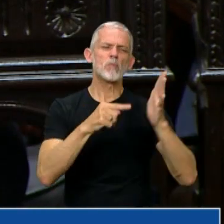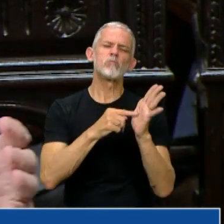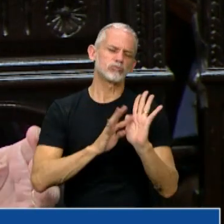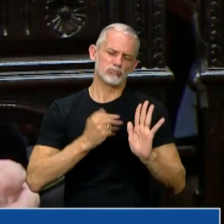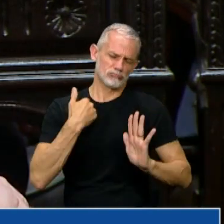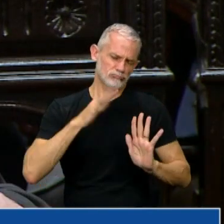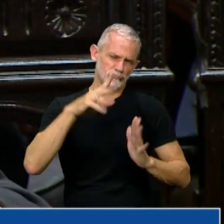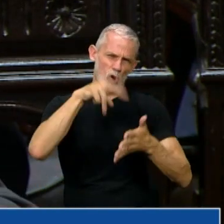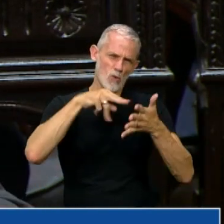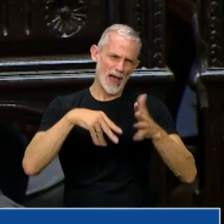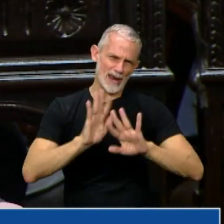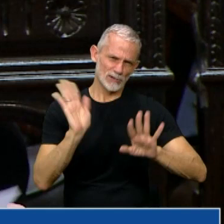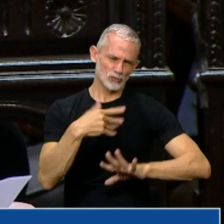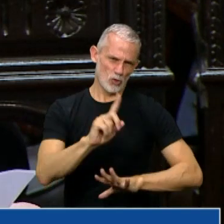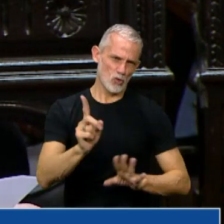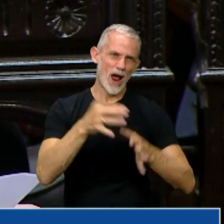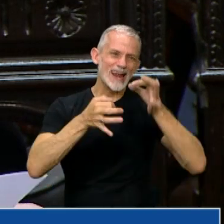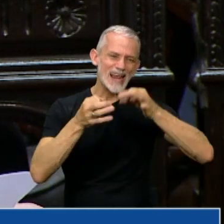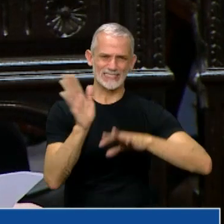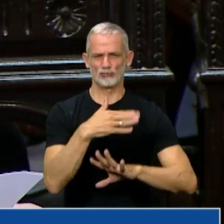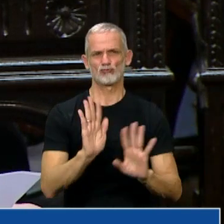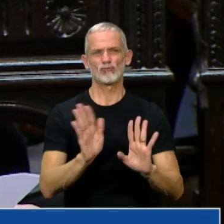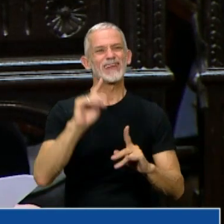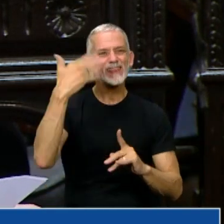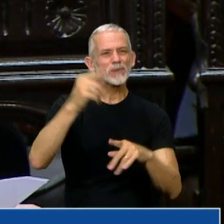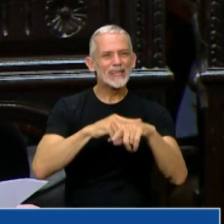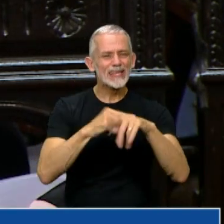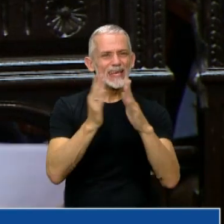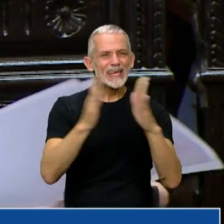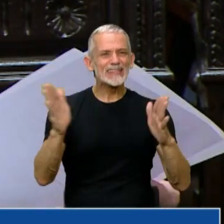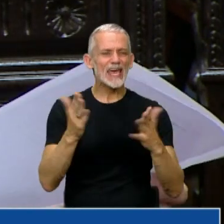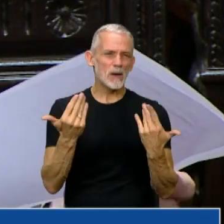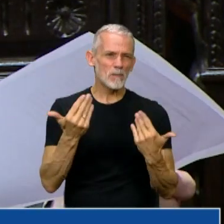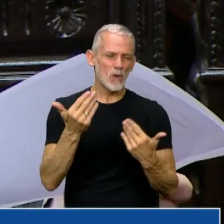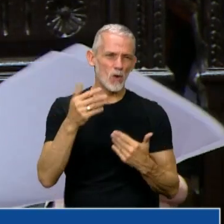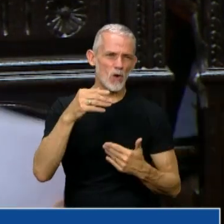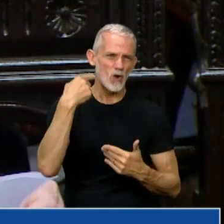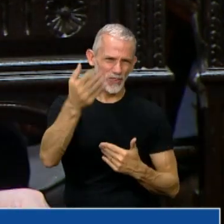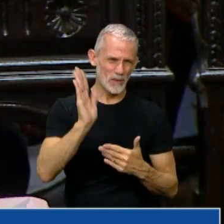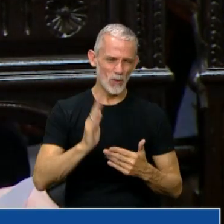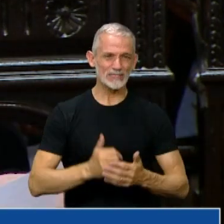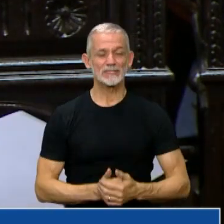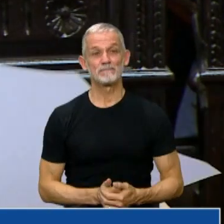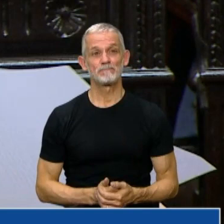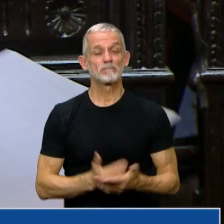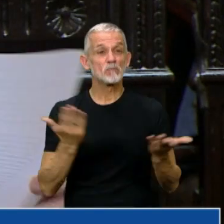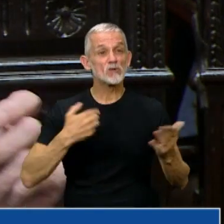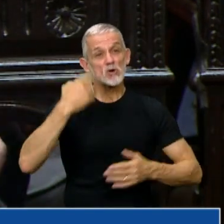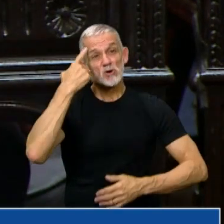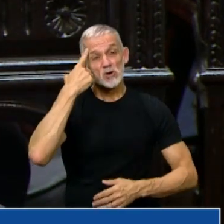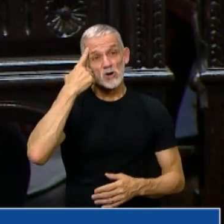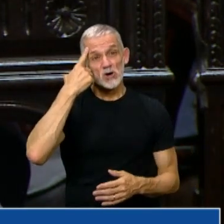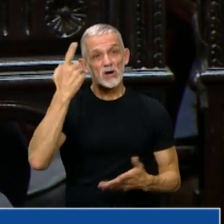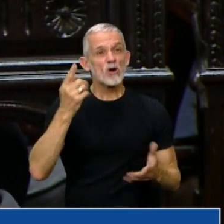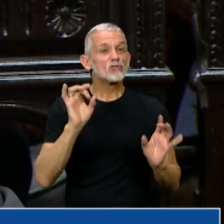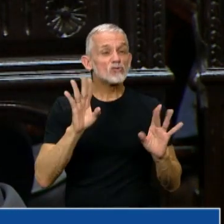voy a poner ahora a analizarlo, ya tendremos oportunidad de hacerlo. Creo